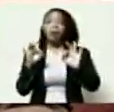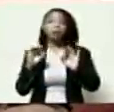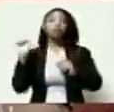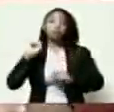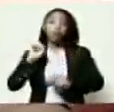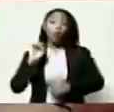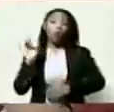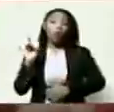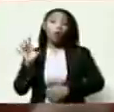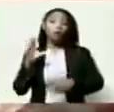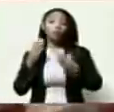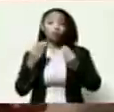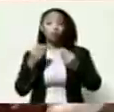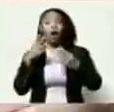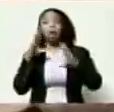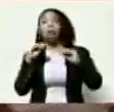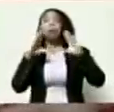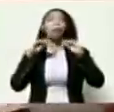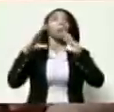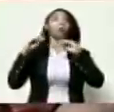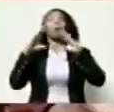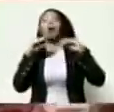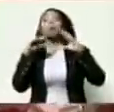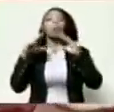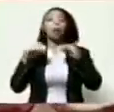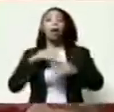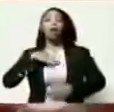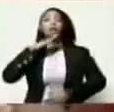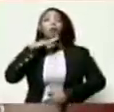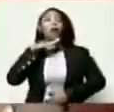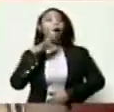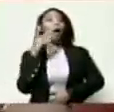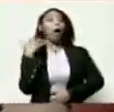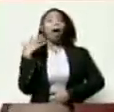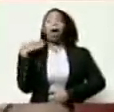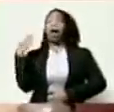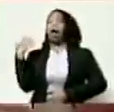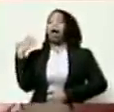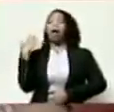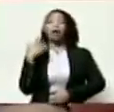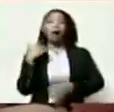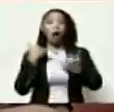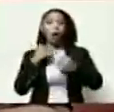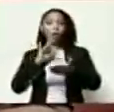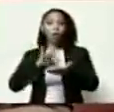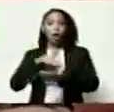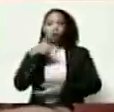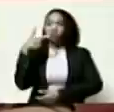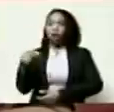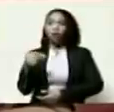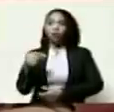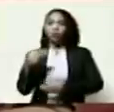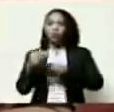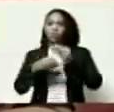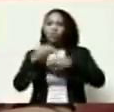dolerle, ¿eh? Tanto hablar aquí, hablar y hablar y llenarse la boca, y de repente cuando les tocan, no lo tomaron en